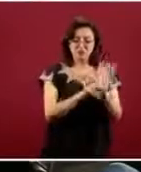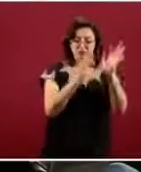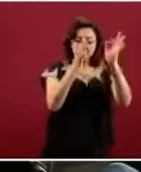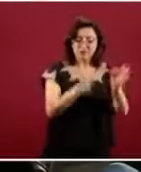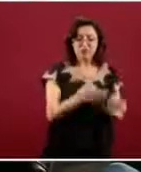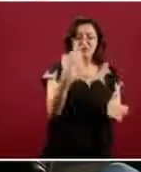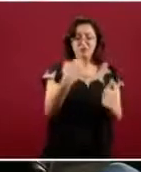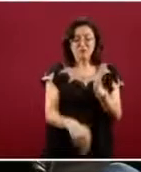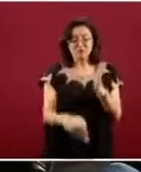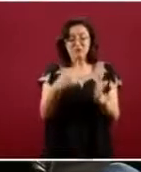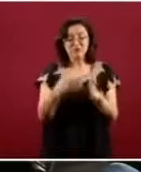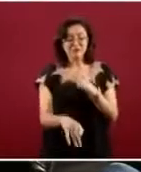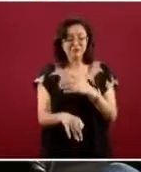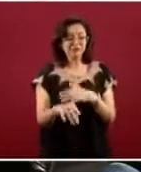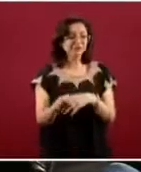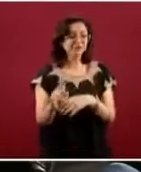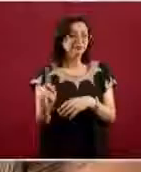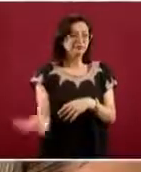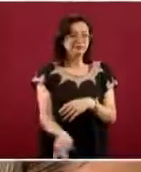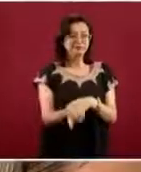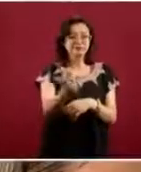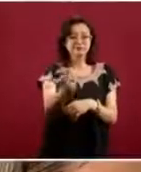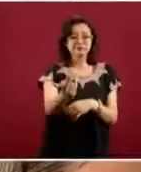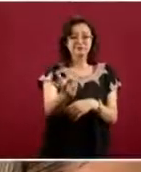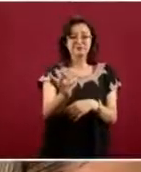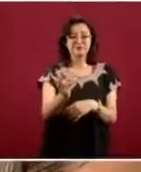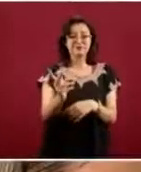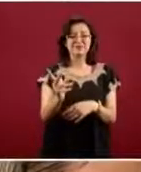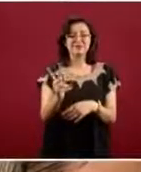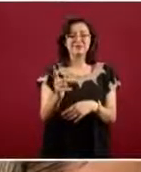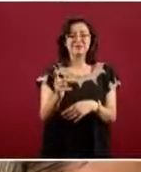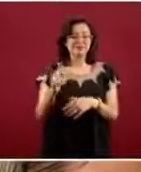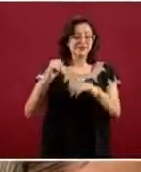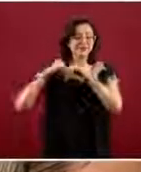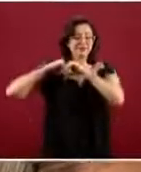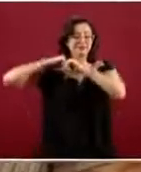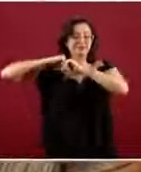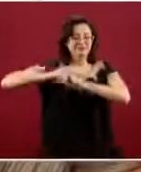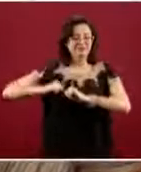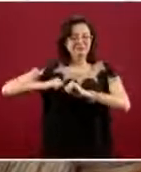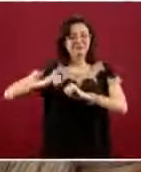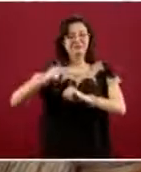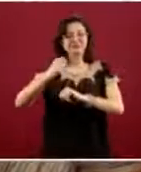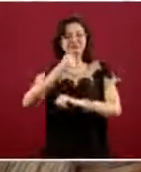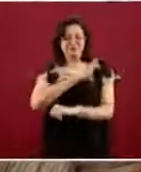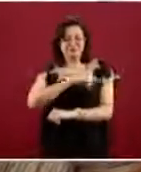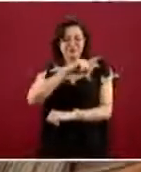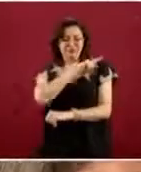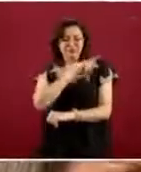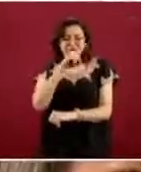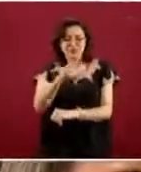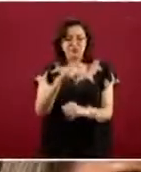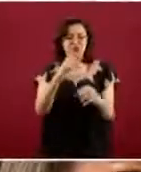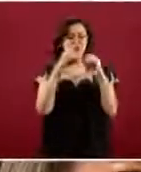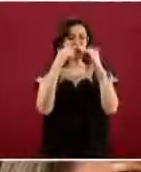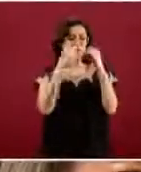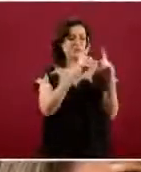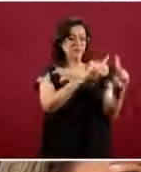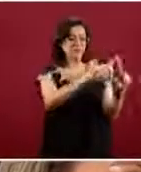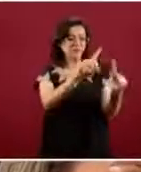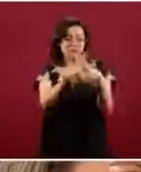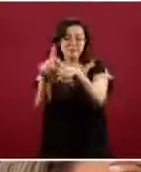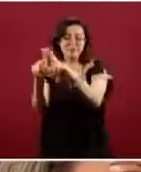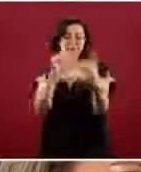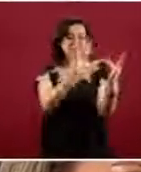La pregunta es, señor subsecretario, ¿hay disponibilidad de la autoridad sanitaria para establecer vínculos con esas organizaciones de ciudadanos